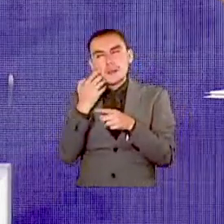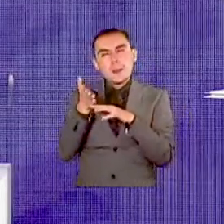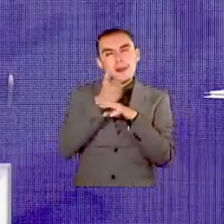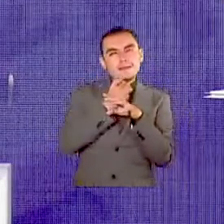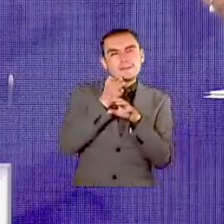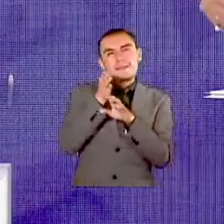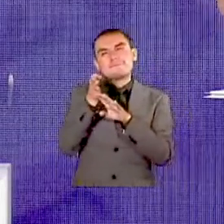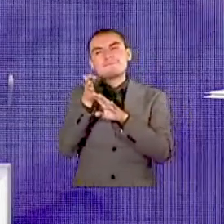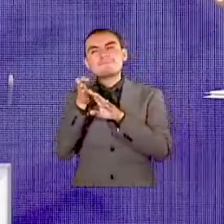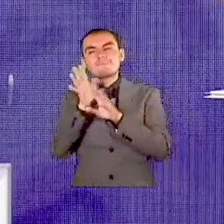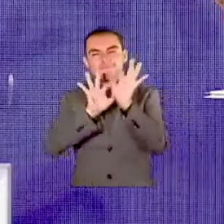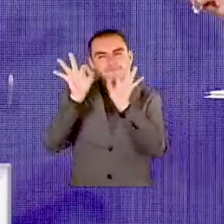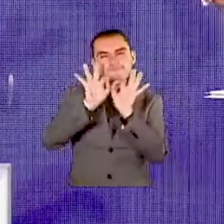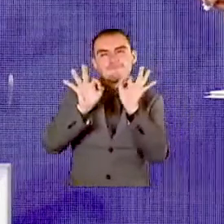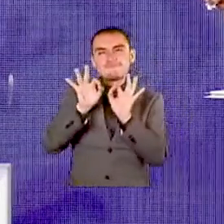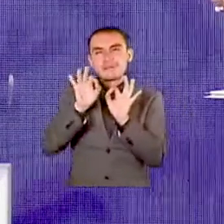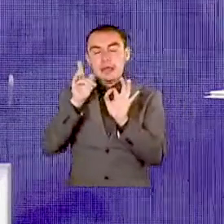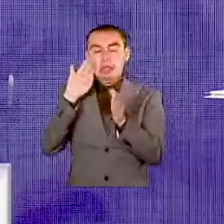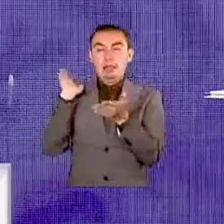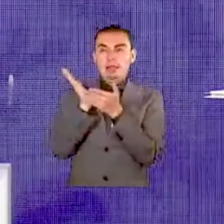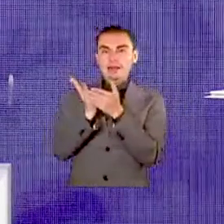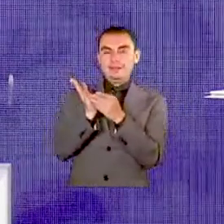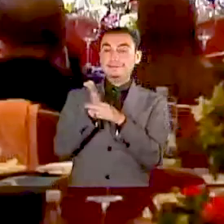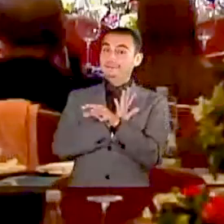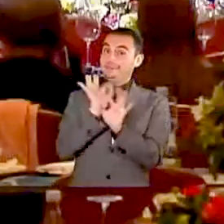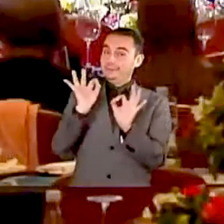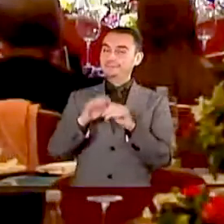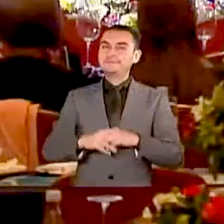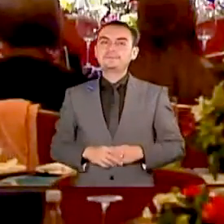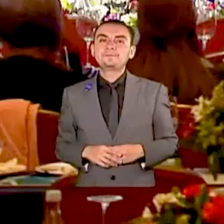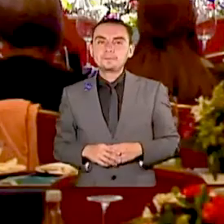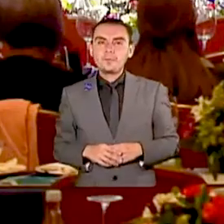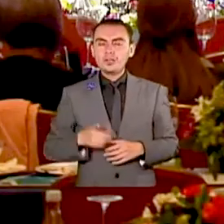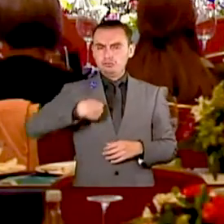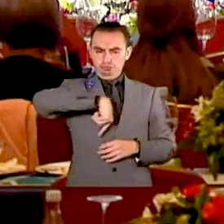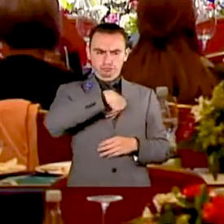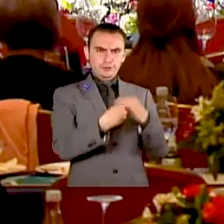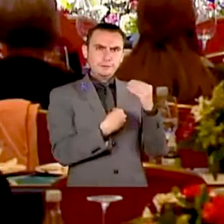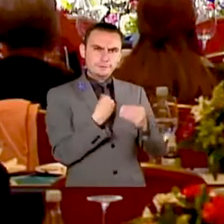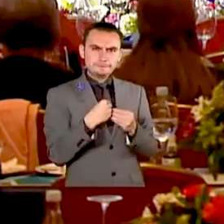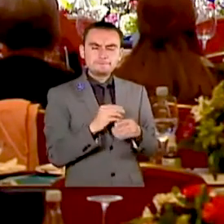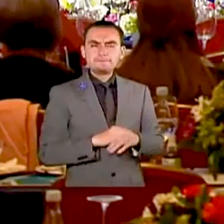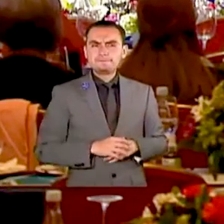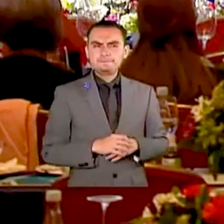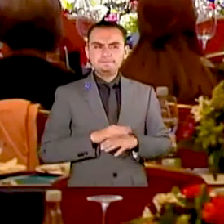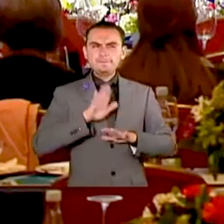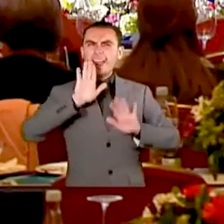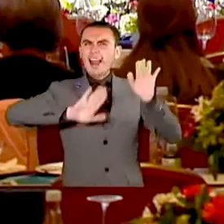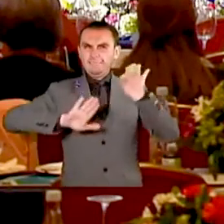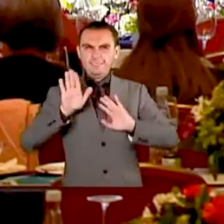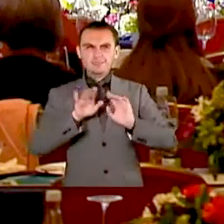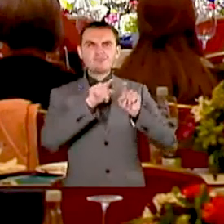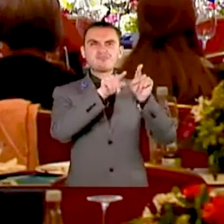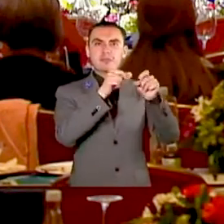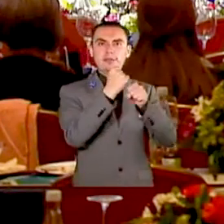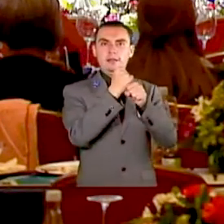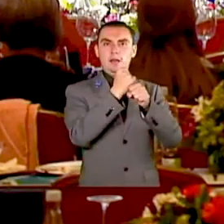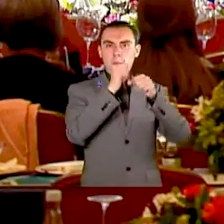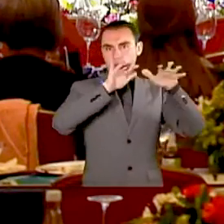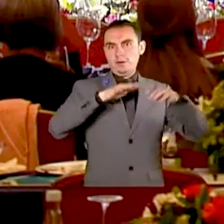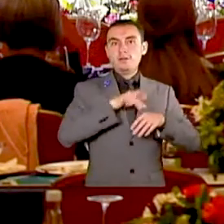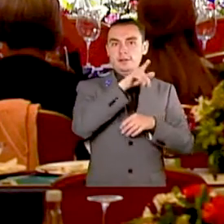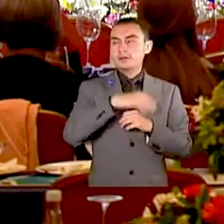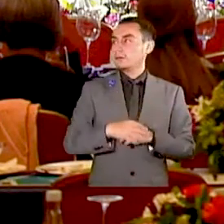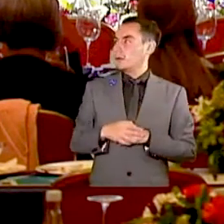evitar la ocurrencia de infracción disciplinaria. Miren que lo que hemos encontrado es que muchas veces servidores públicos cometen